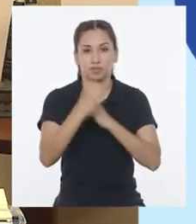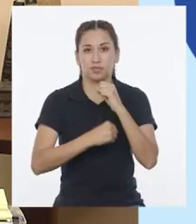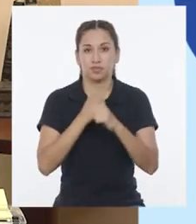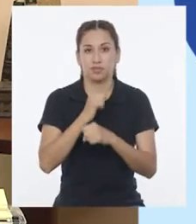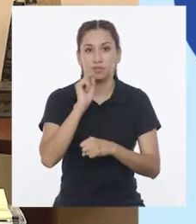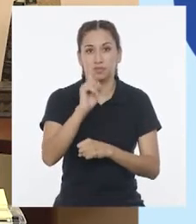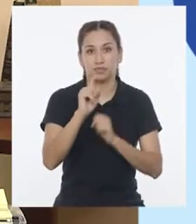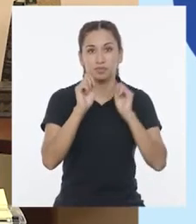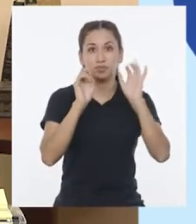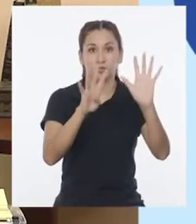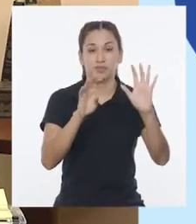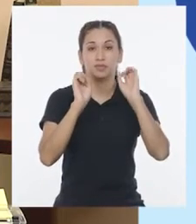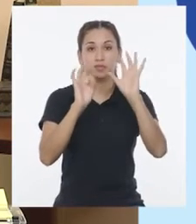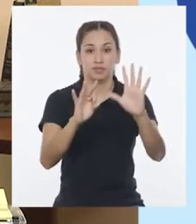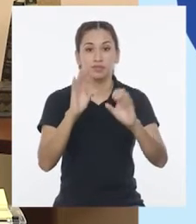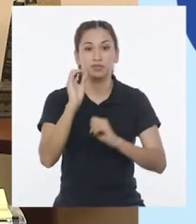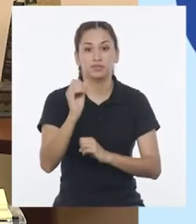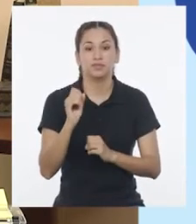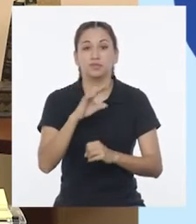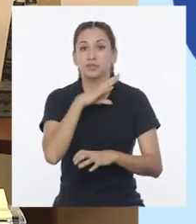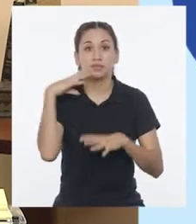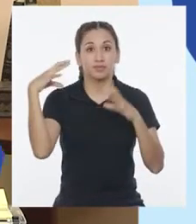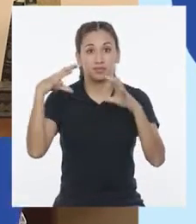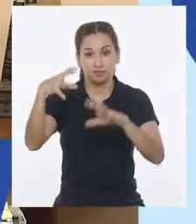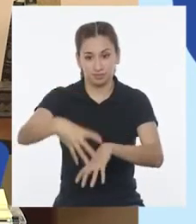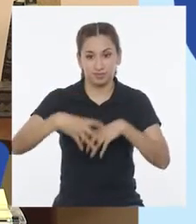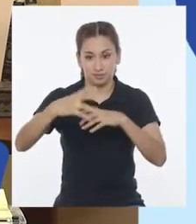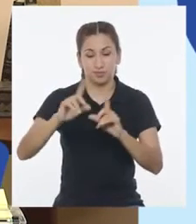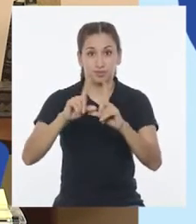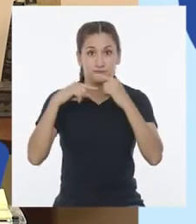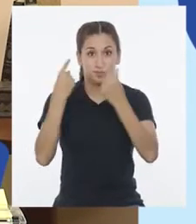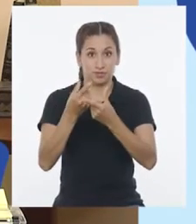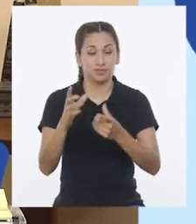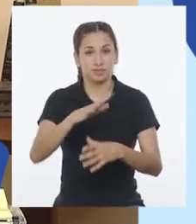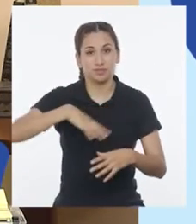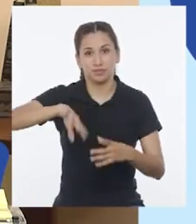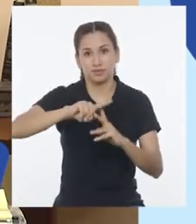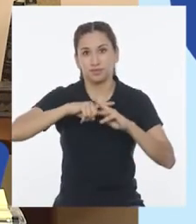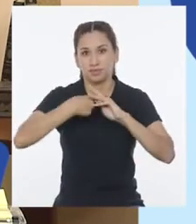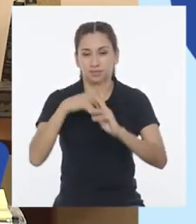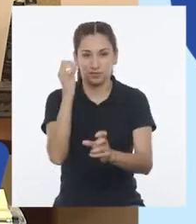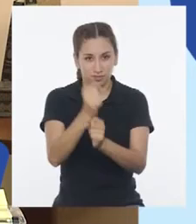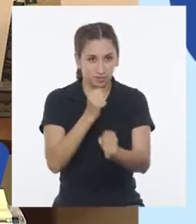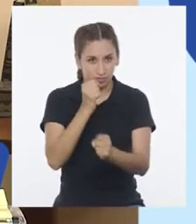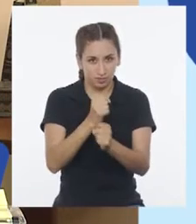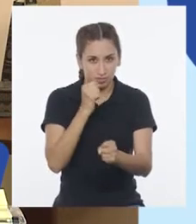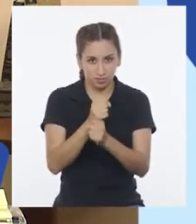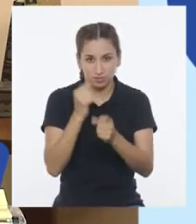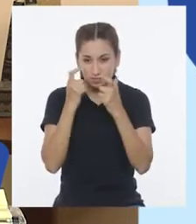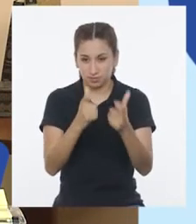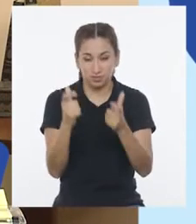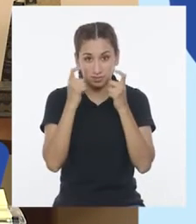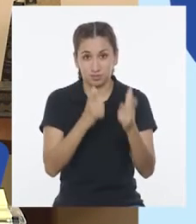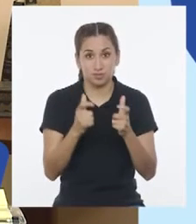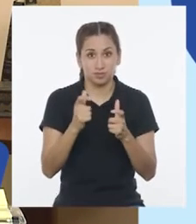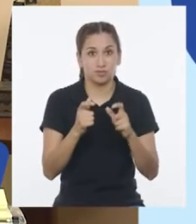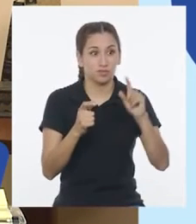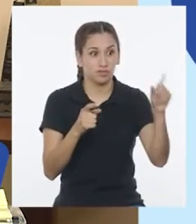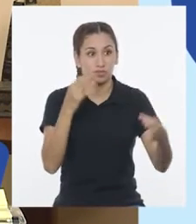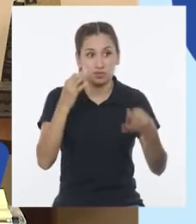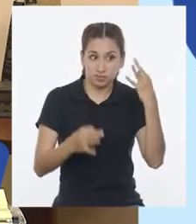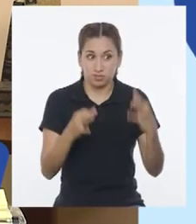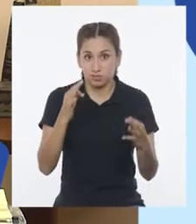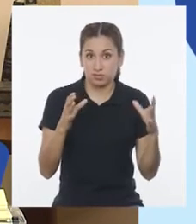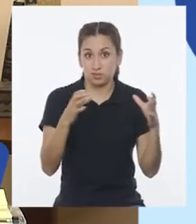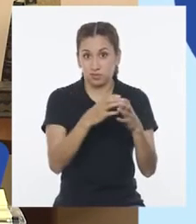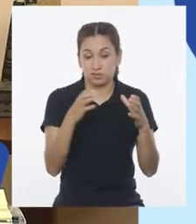investigador Hubert Ludwig, cuando el año 1980 los ronderos de la localidad de Hualcuy empezaron con